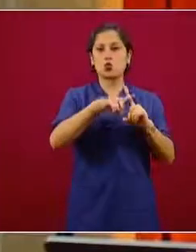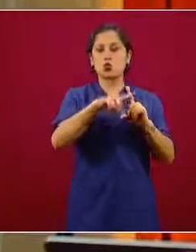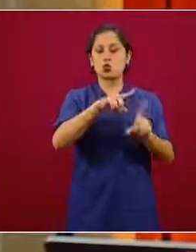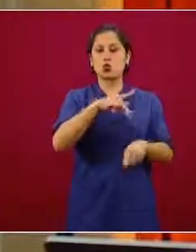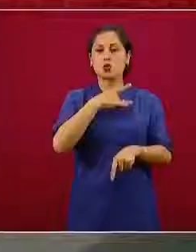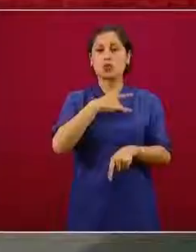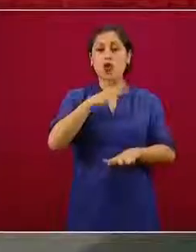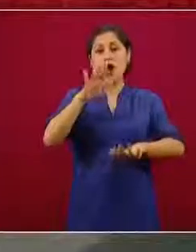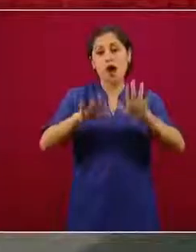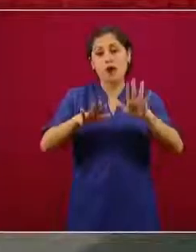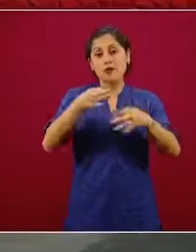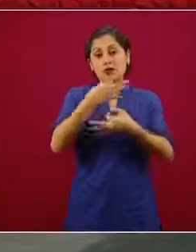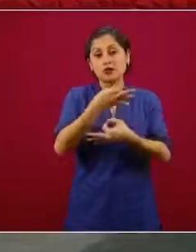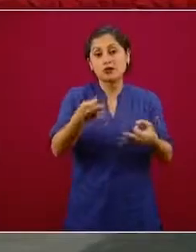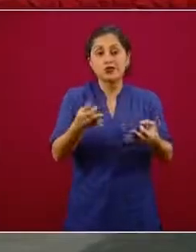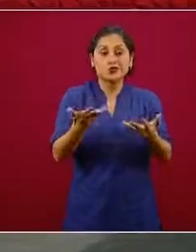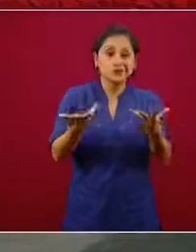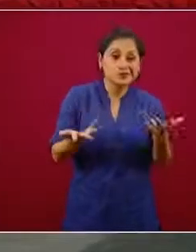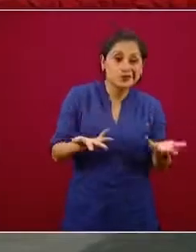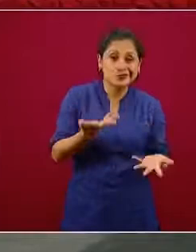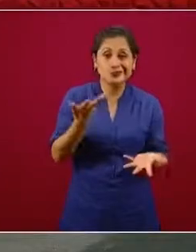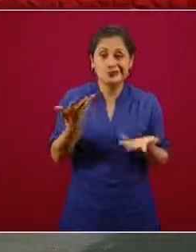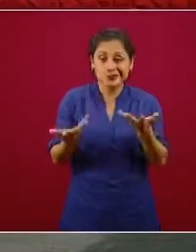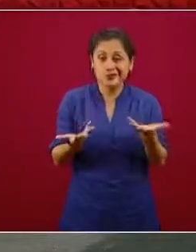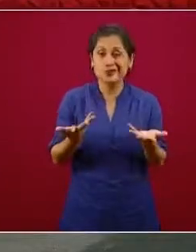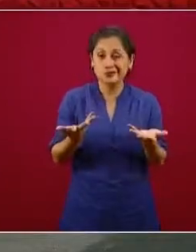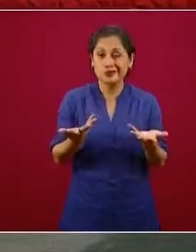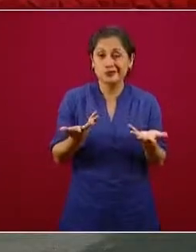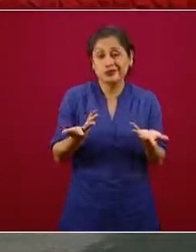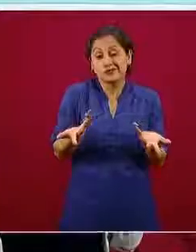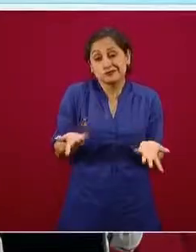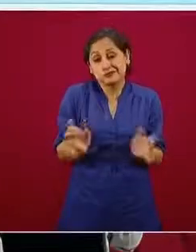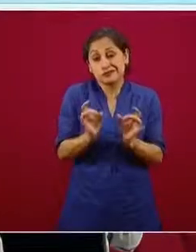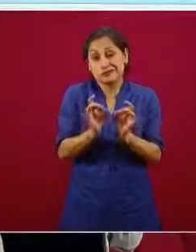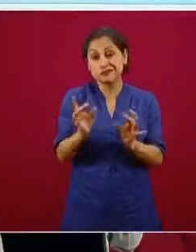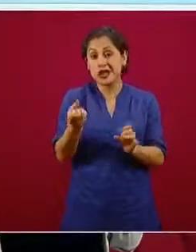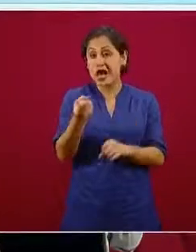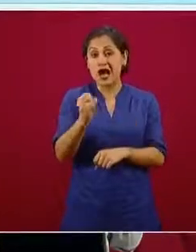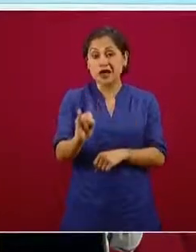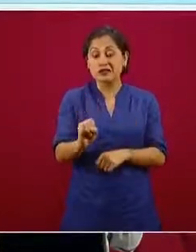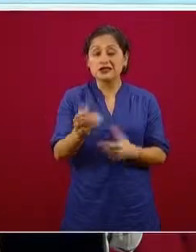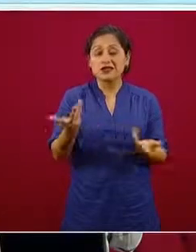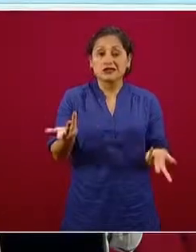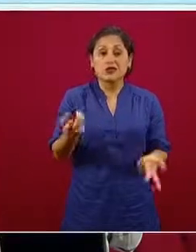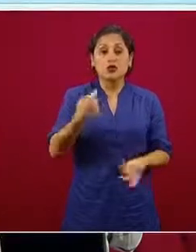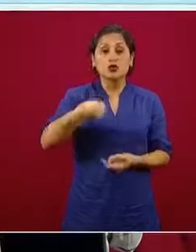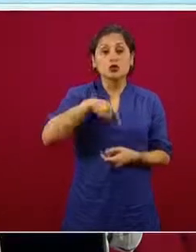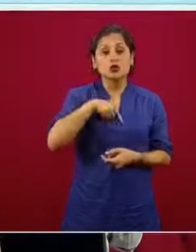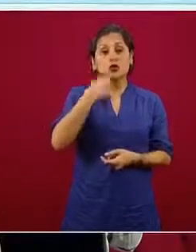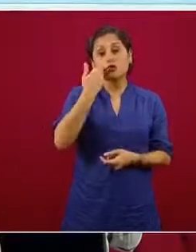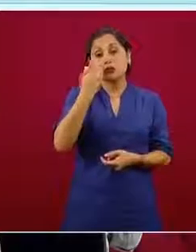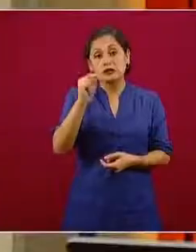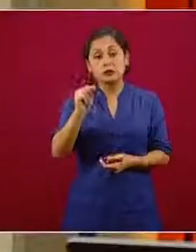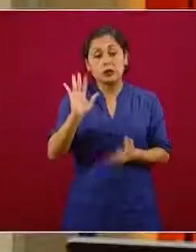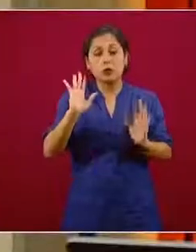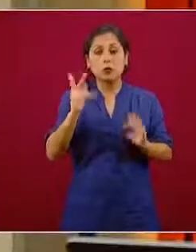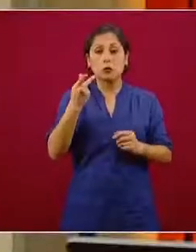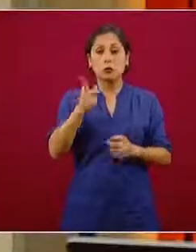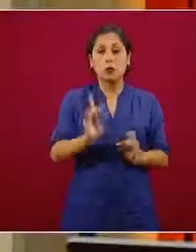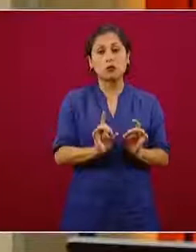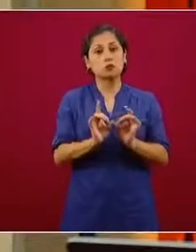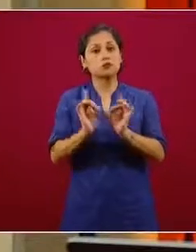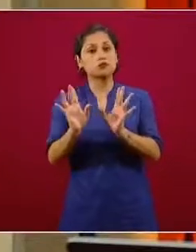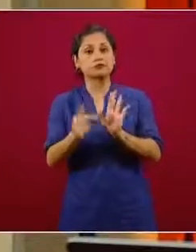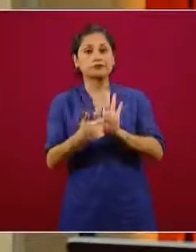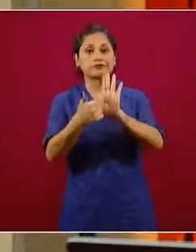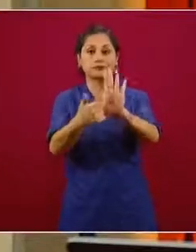veces no lo son, y simplemente es lo que está ocurriendo y es lo que uno no quisiera que pase, pero es lo que ocurre, y es